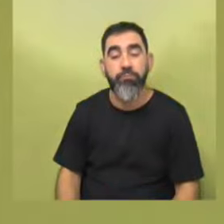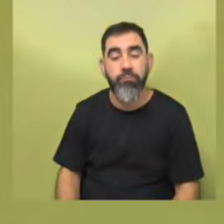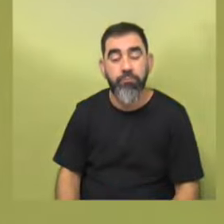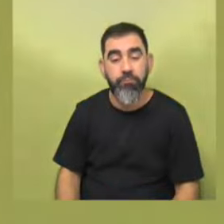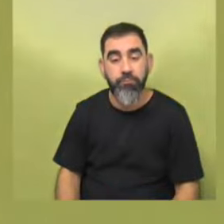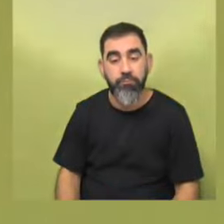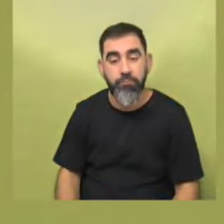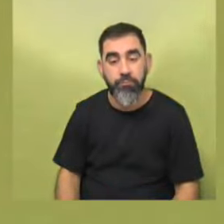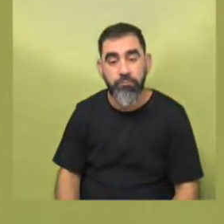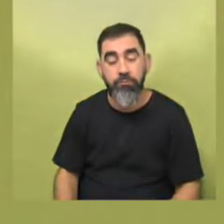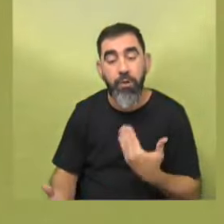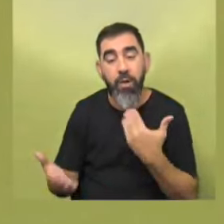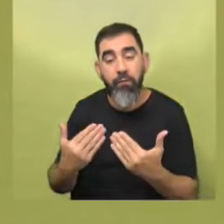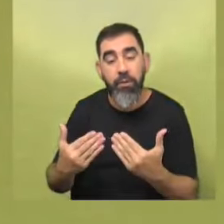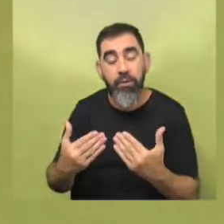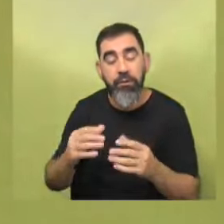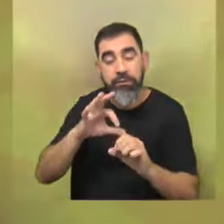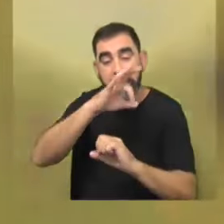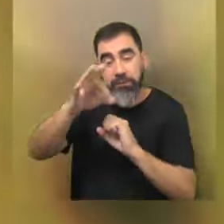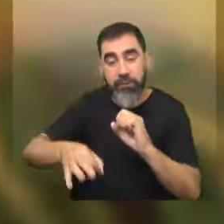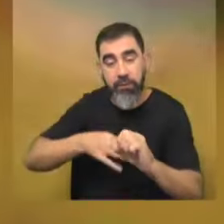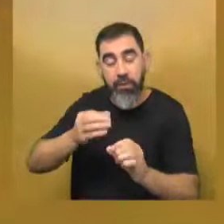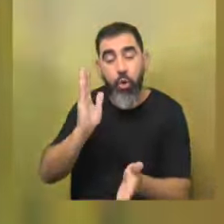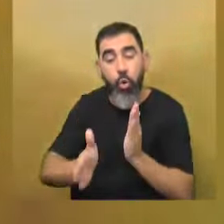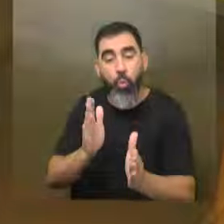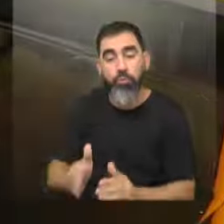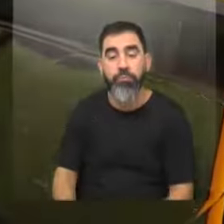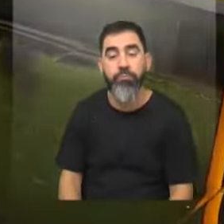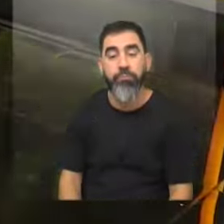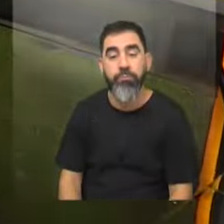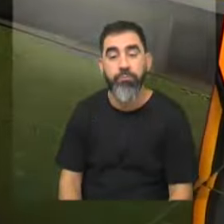enormemente amplia, vamos a hablar de satélites y de robots.